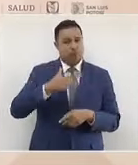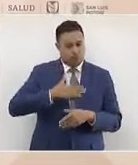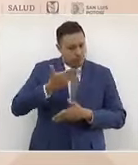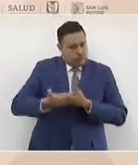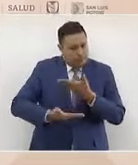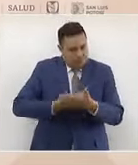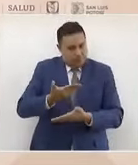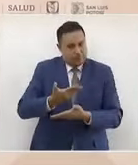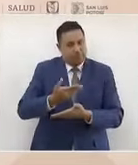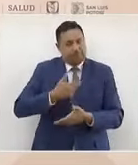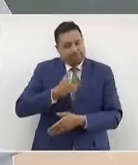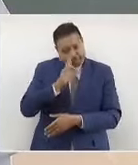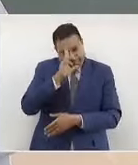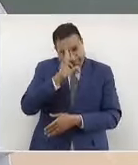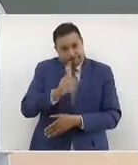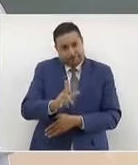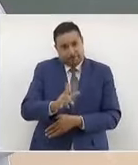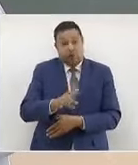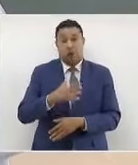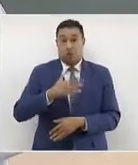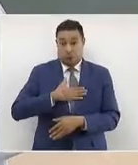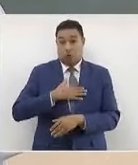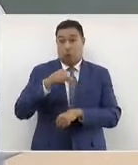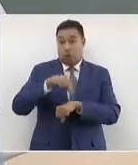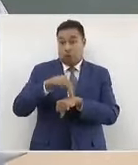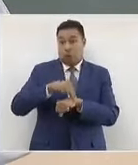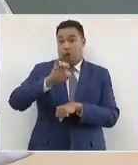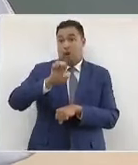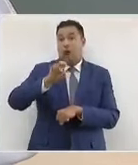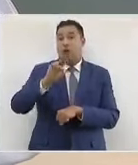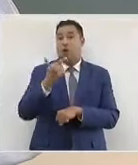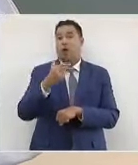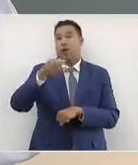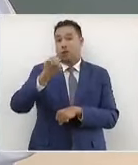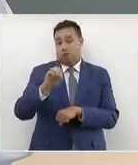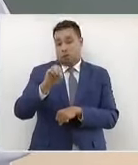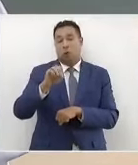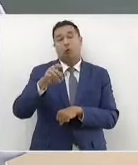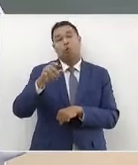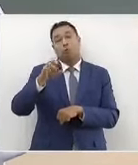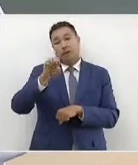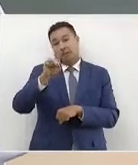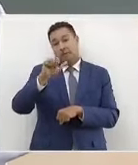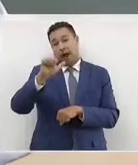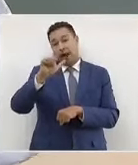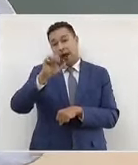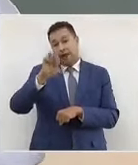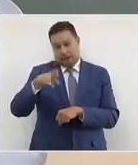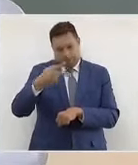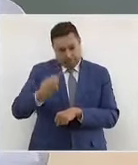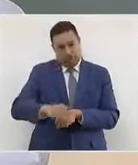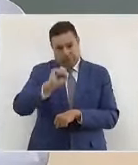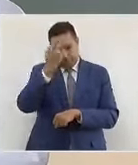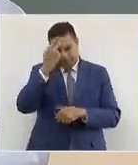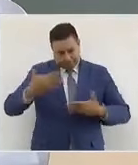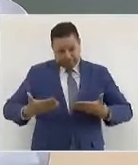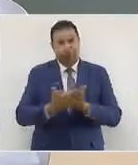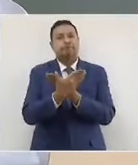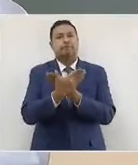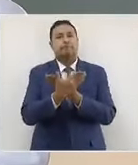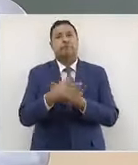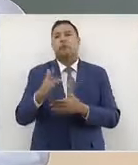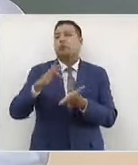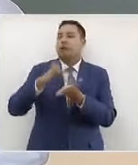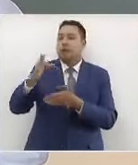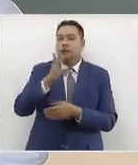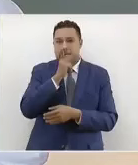servir. Soy el doctor Guillermo Eugenio Monsiváis Salazar, orgullosamente potosino. Agradezco a mis